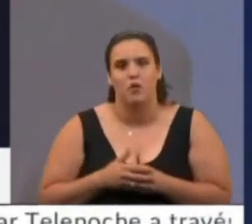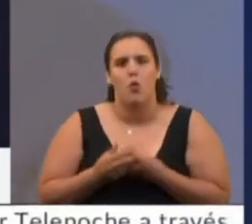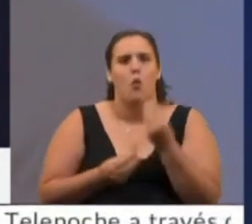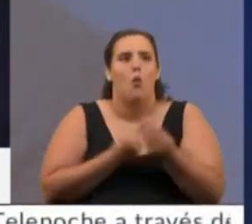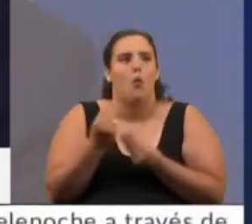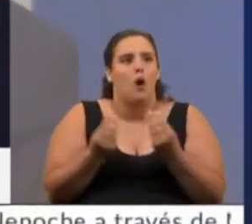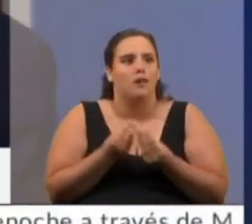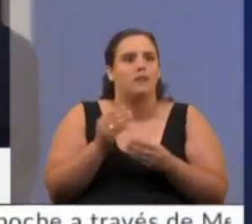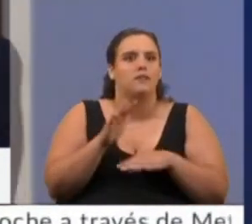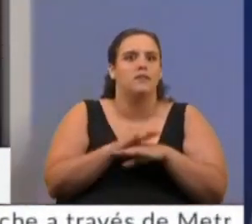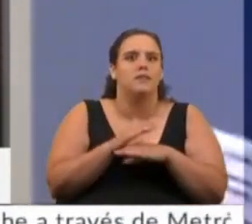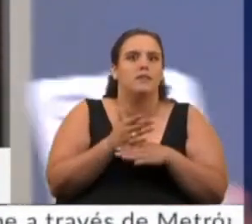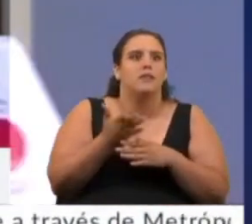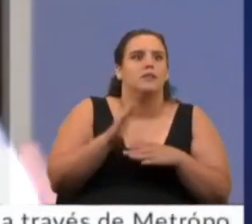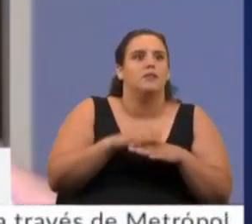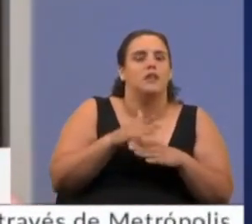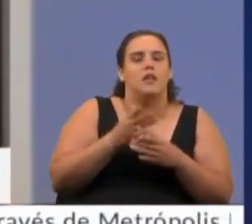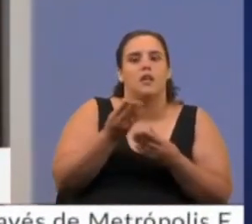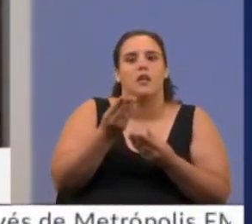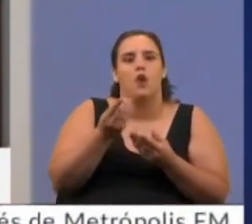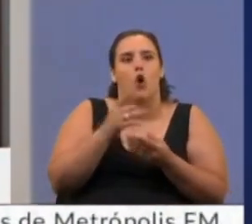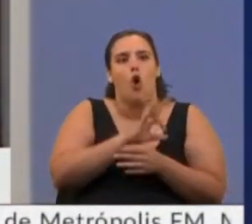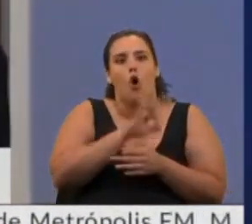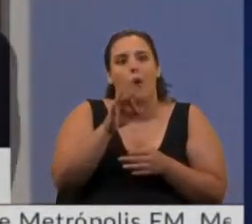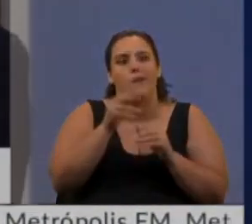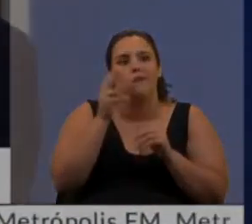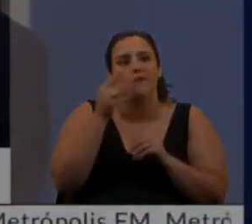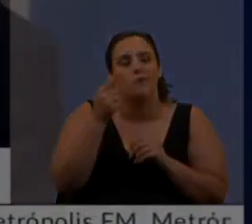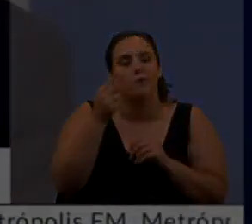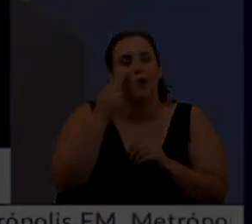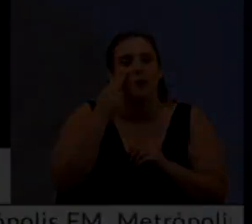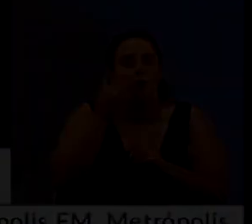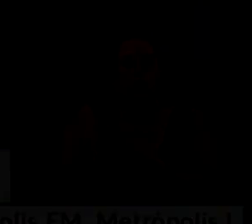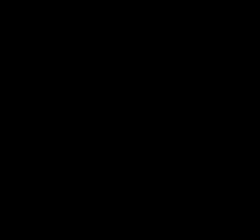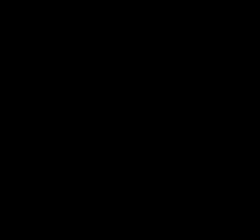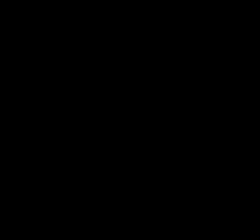consumo en definitiva de los uruguayos? No, el mercado va a ser visto afectado.